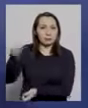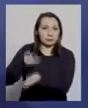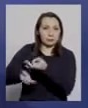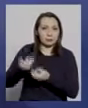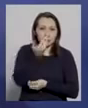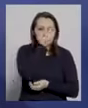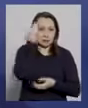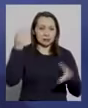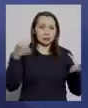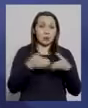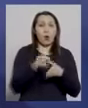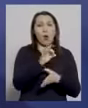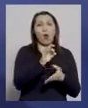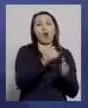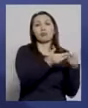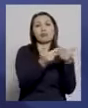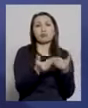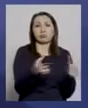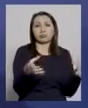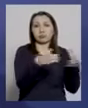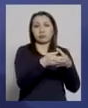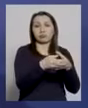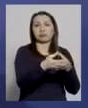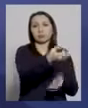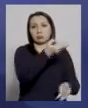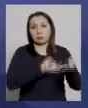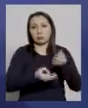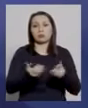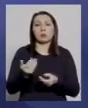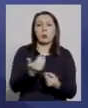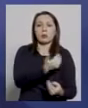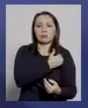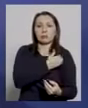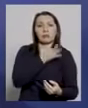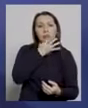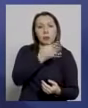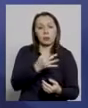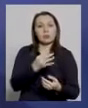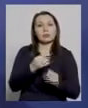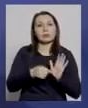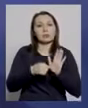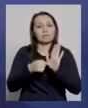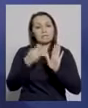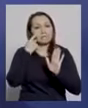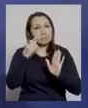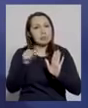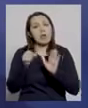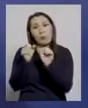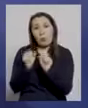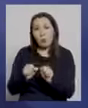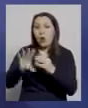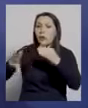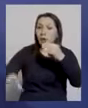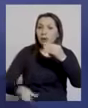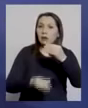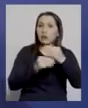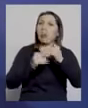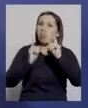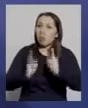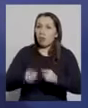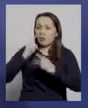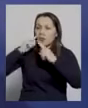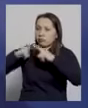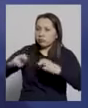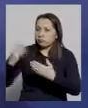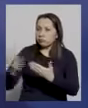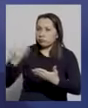de expertos o centros de estudio que habían destacado o habían hecho ver la posibilidad de que esto había que